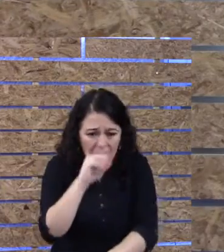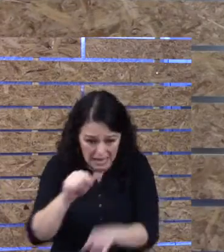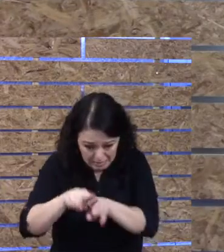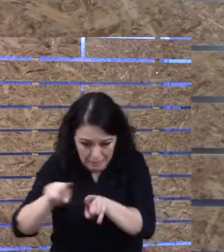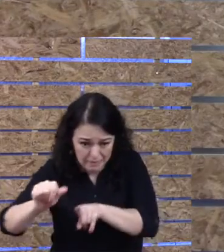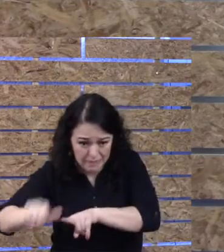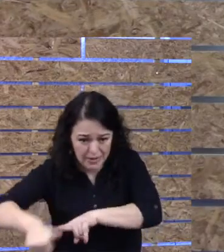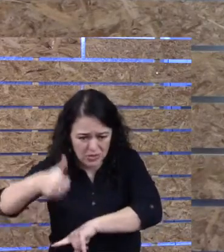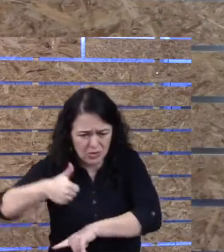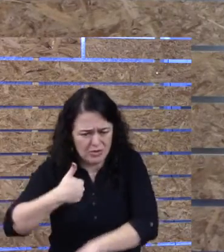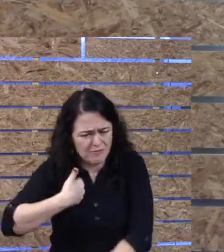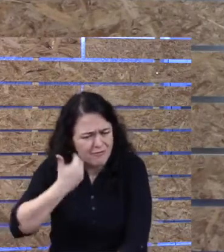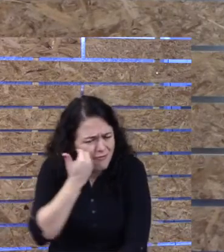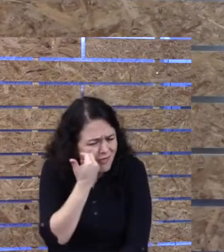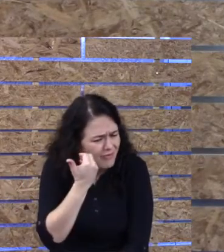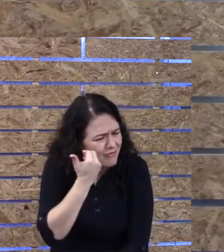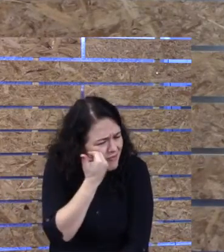mal.